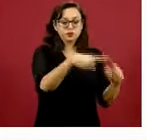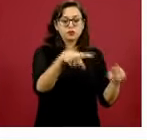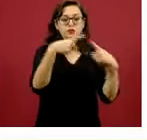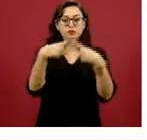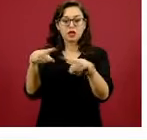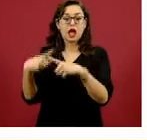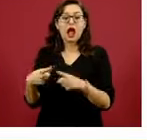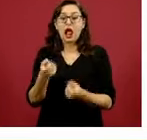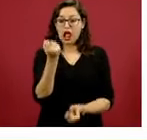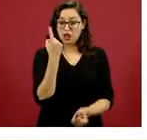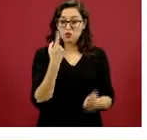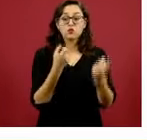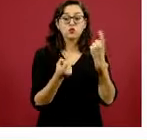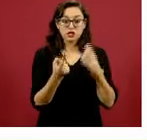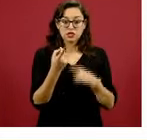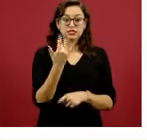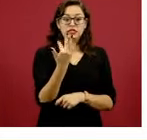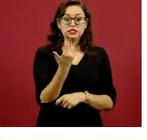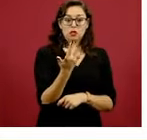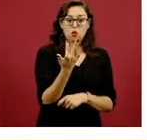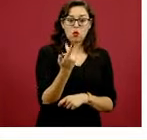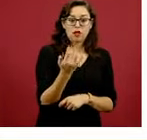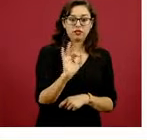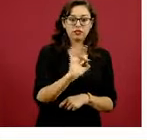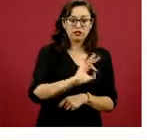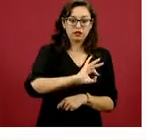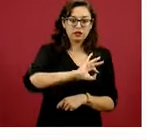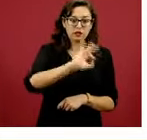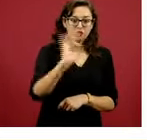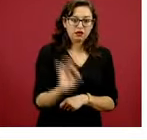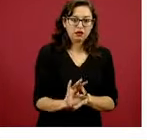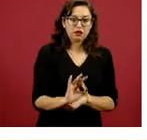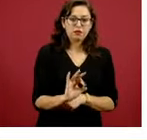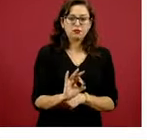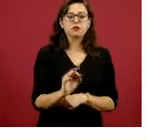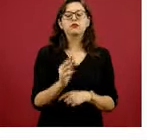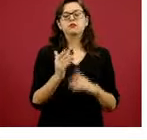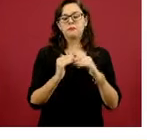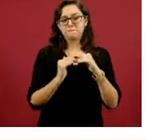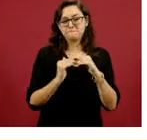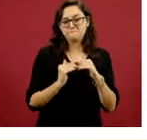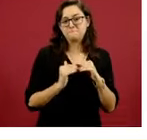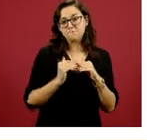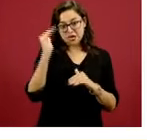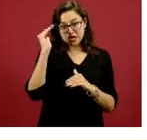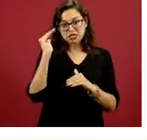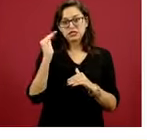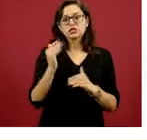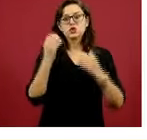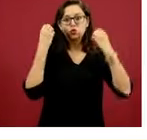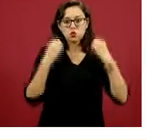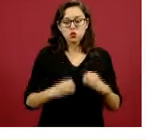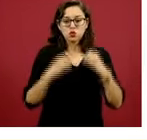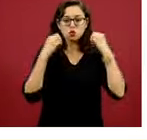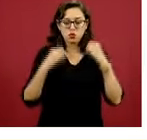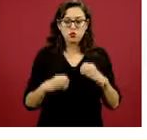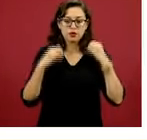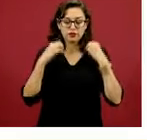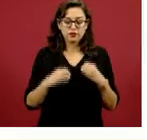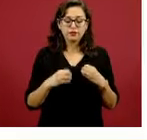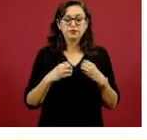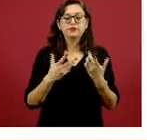del 50% que hemos marcado como un límite, como un número de alerta, que más de la mitad de sus camas están